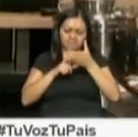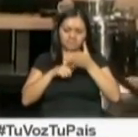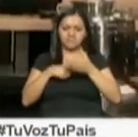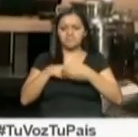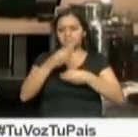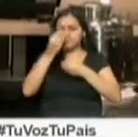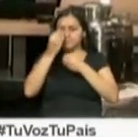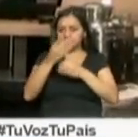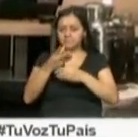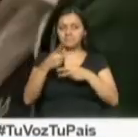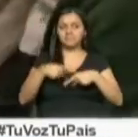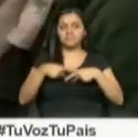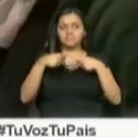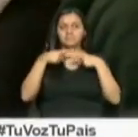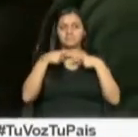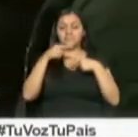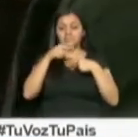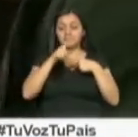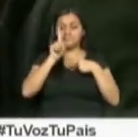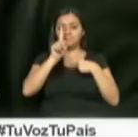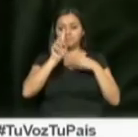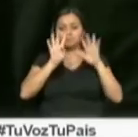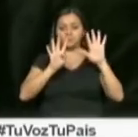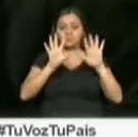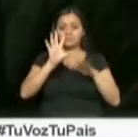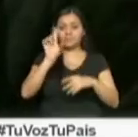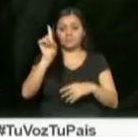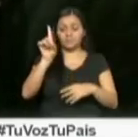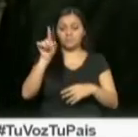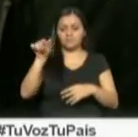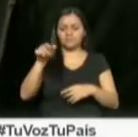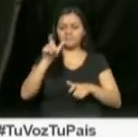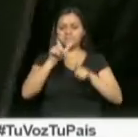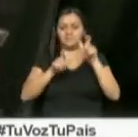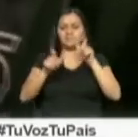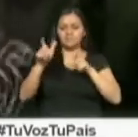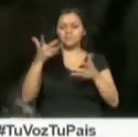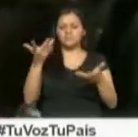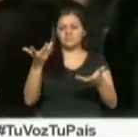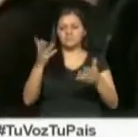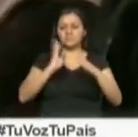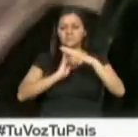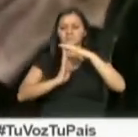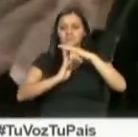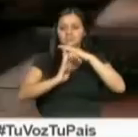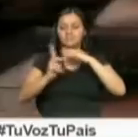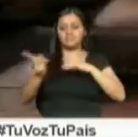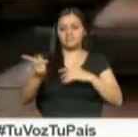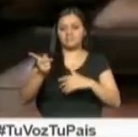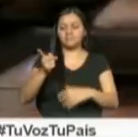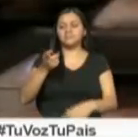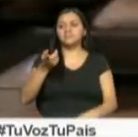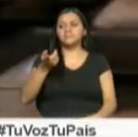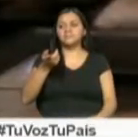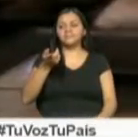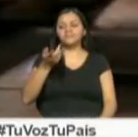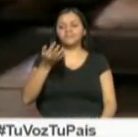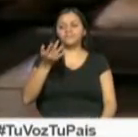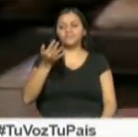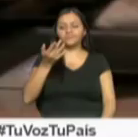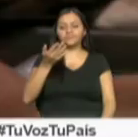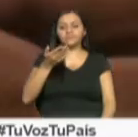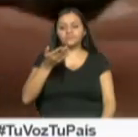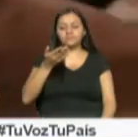cafetería 1951 son refugiados de países como Siria, Bután, Afganistán, Uganda y